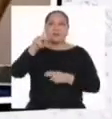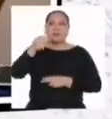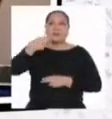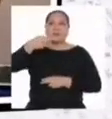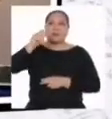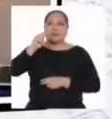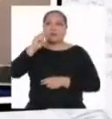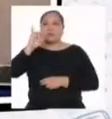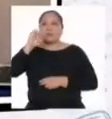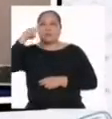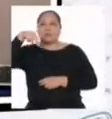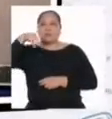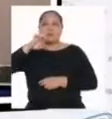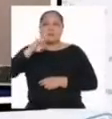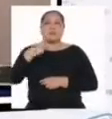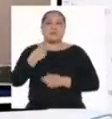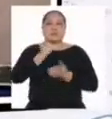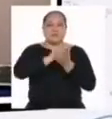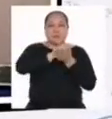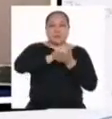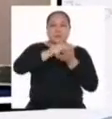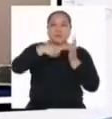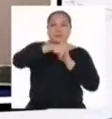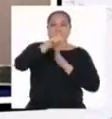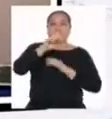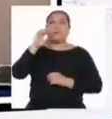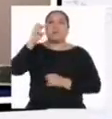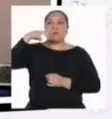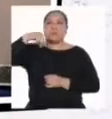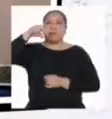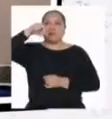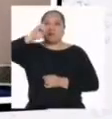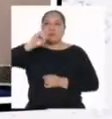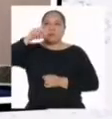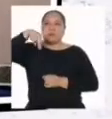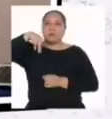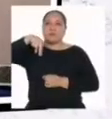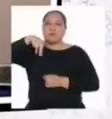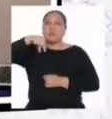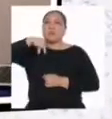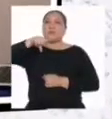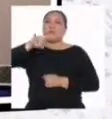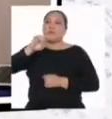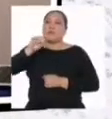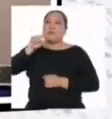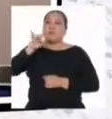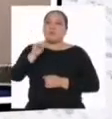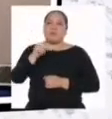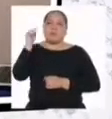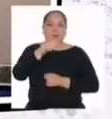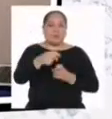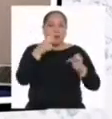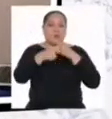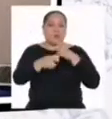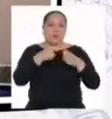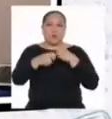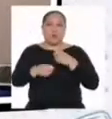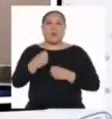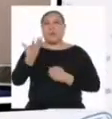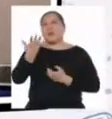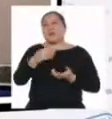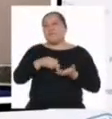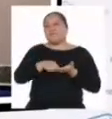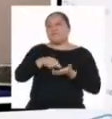y envío este video desde Moquegua. Aquí en la región donde vivo se habla mucho sobre el problema del